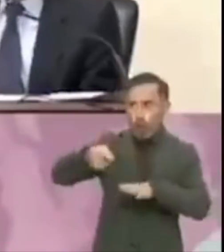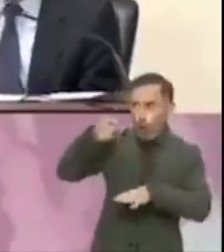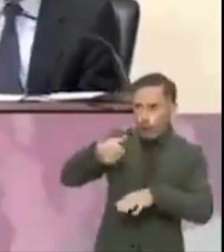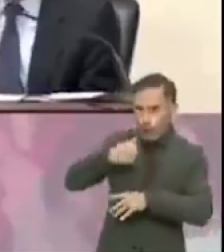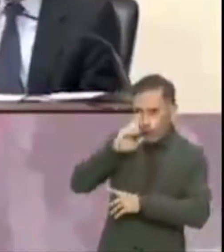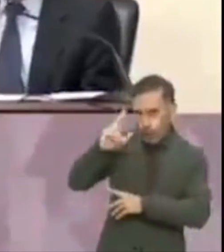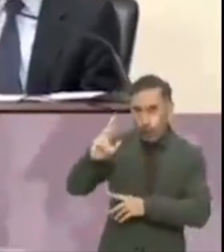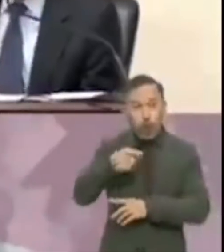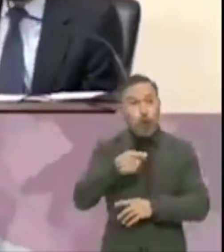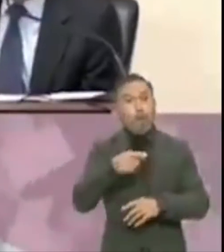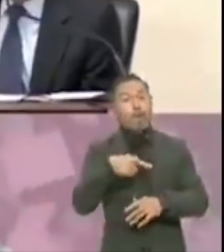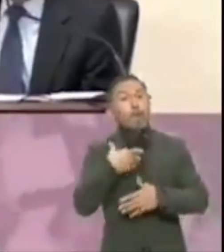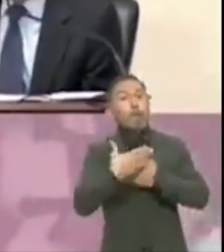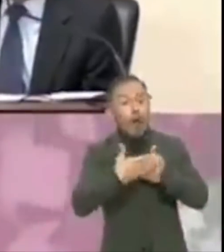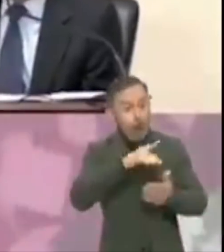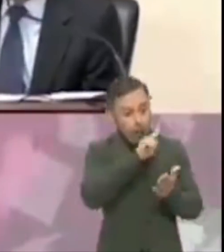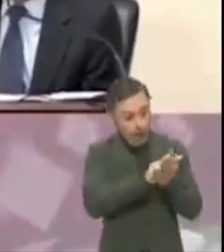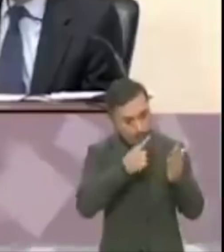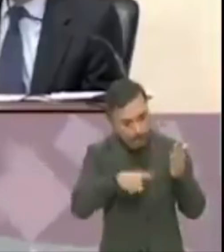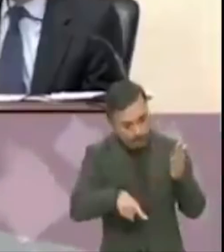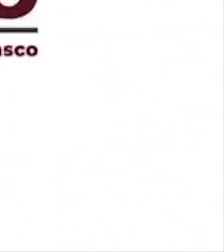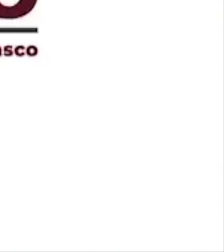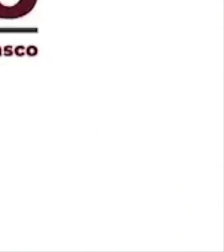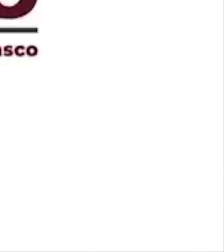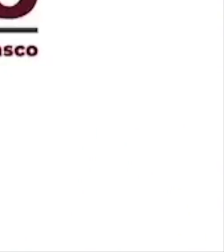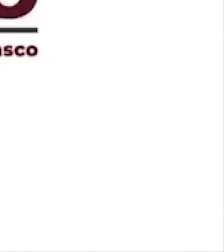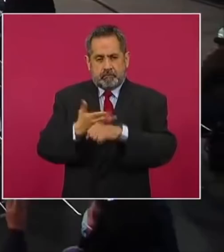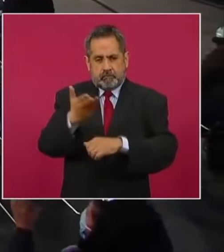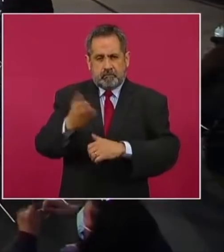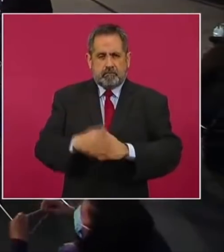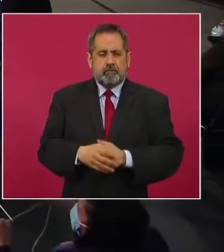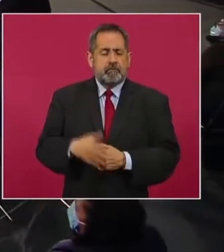mandato no se puede hacer, como lo mandata la ley, no va a ser responsable de ese instituto.